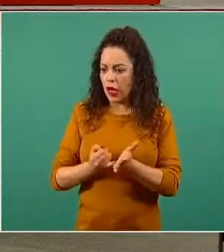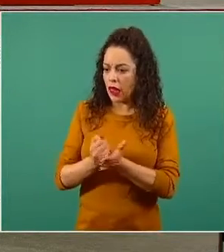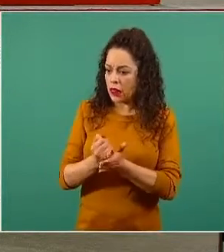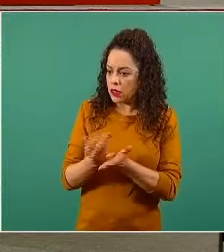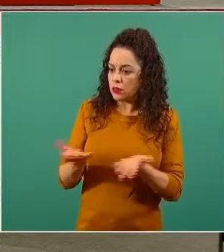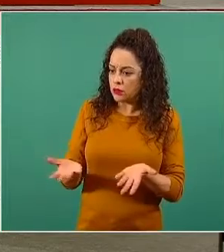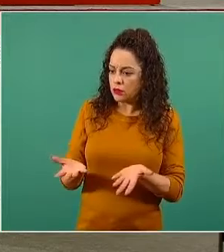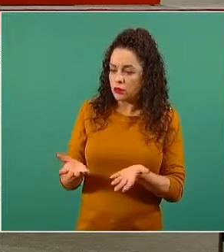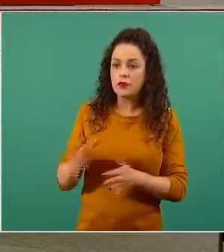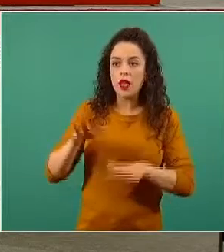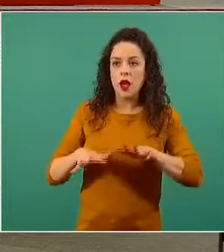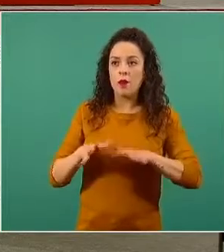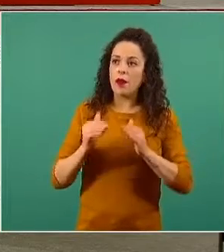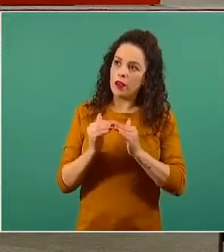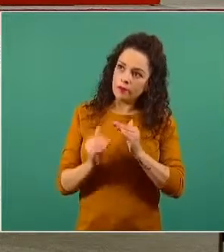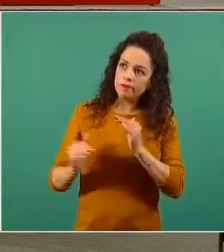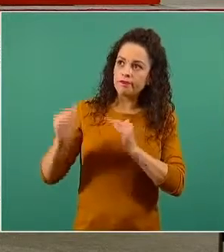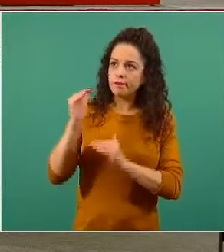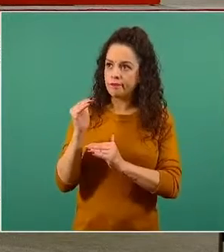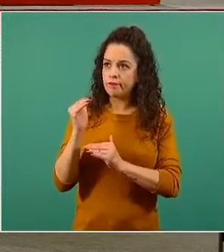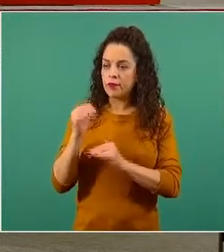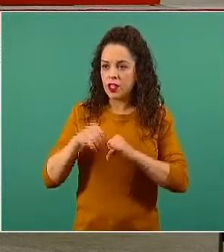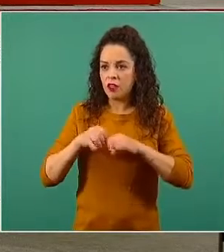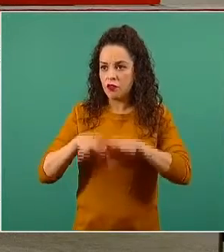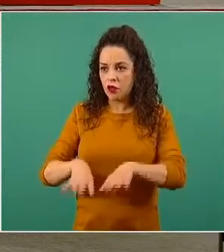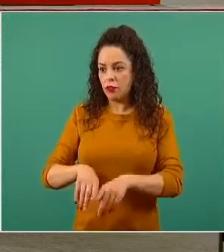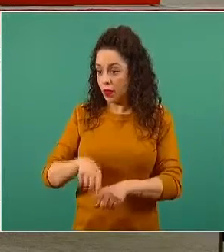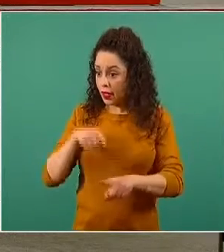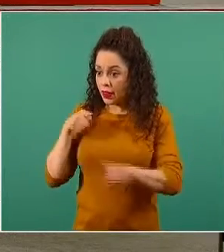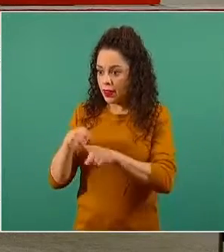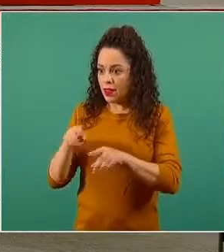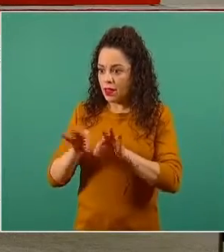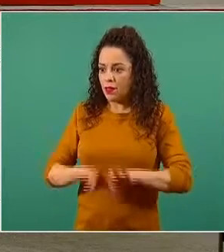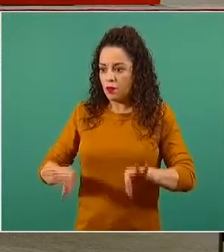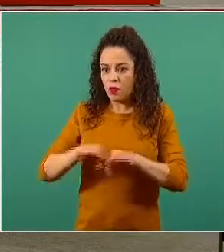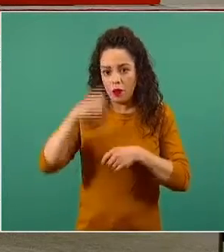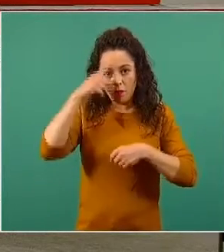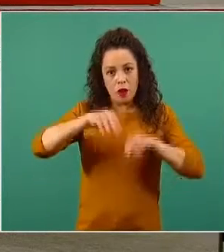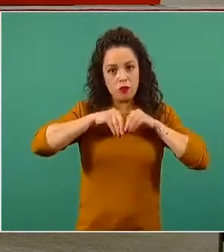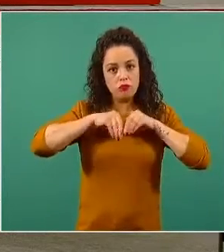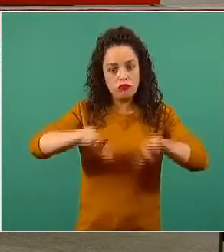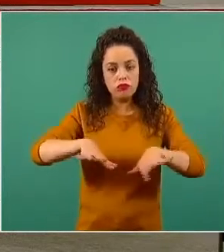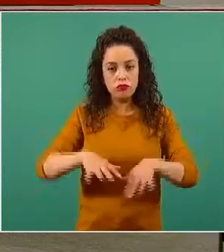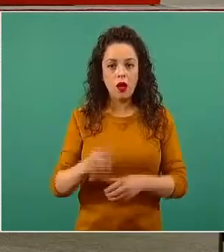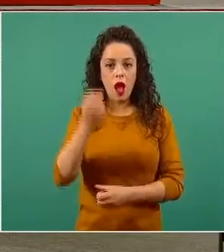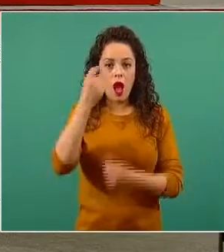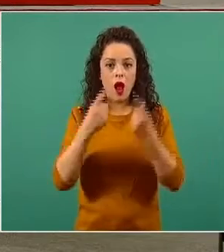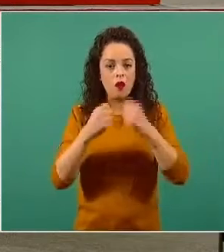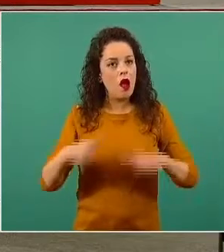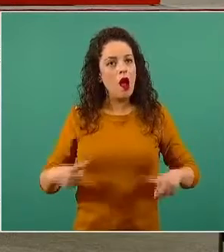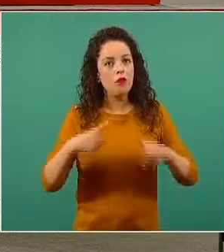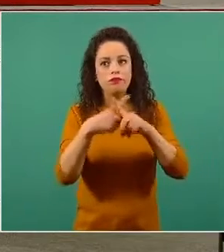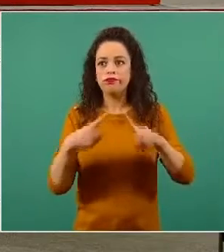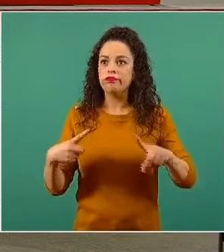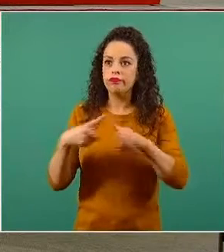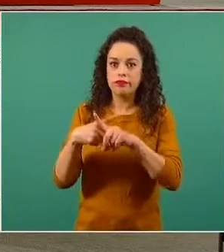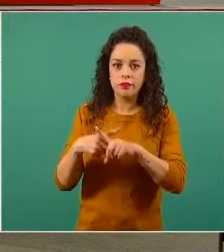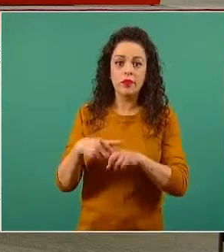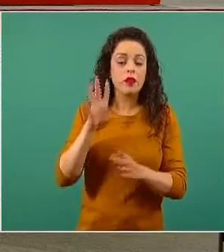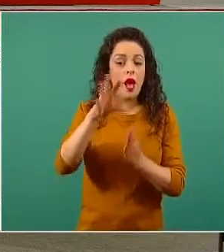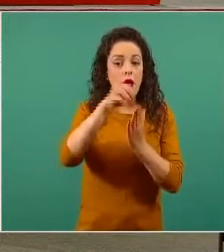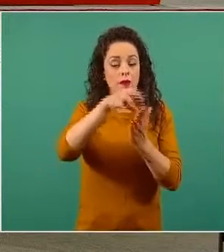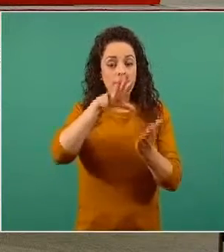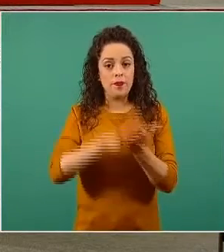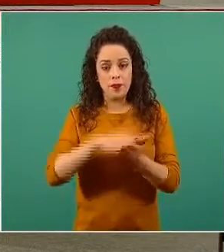aumenta el énfasis que se le pone a cierta información en los medios sobre algunos efectos adversos que se han ido registrando